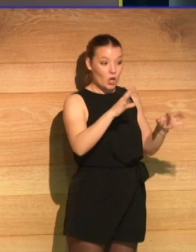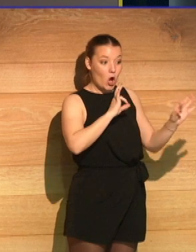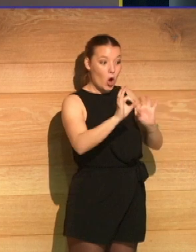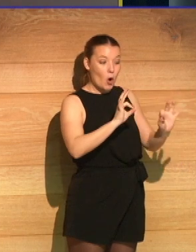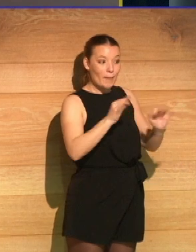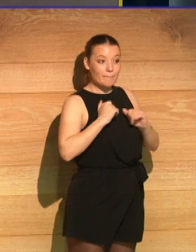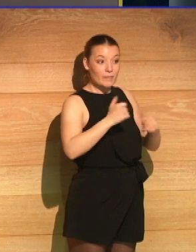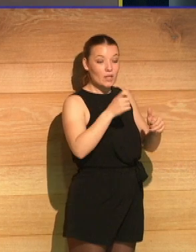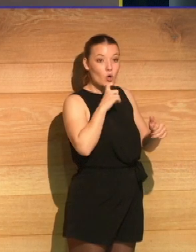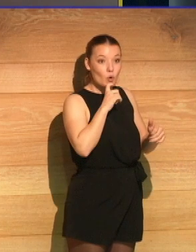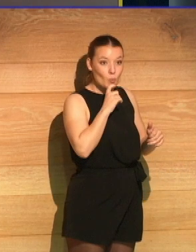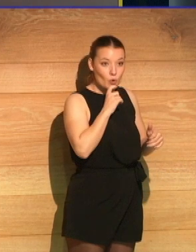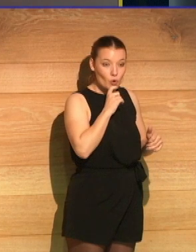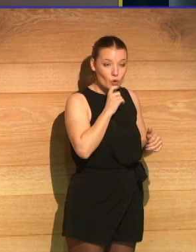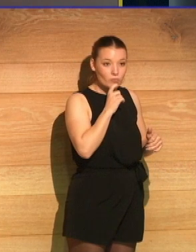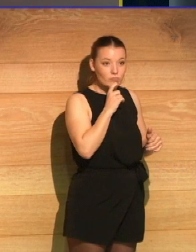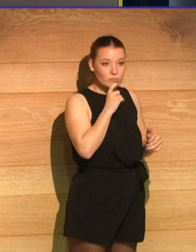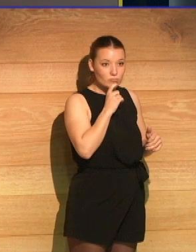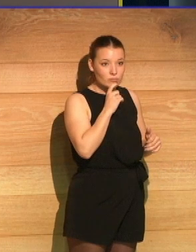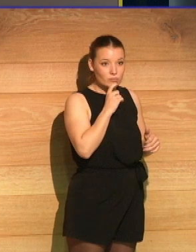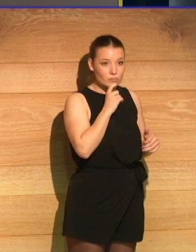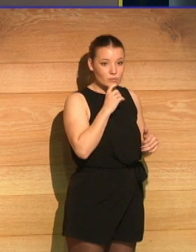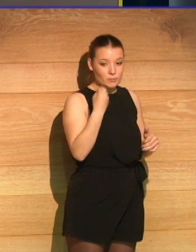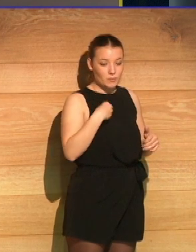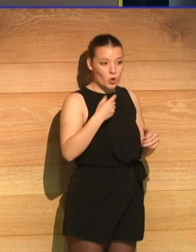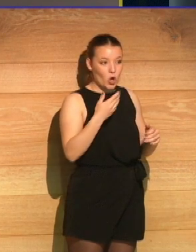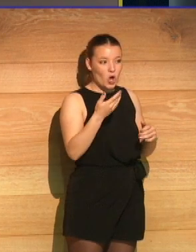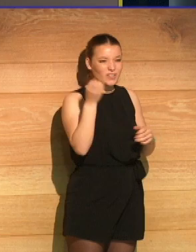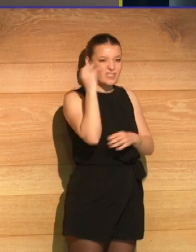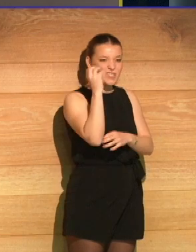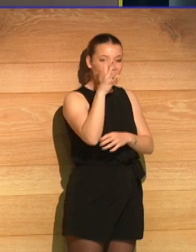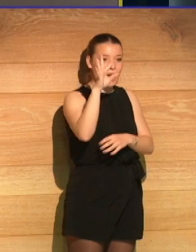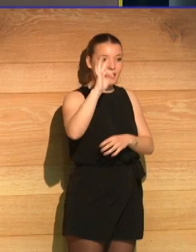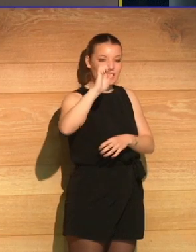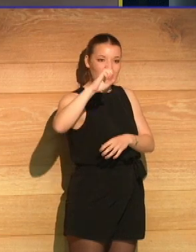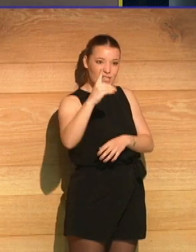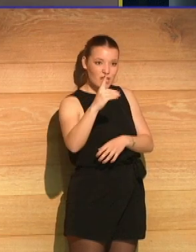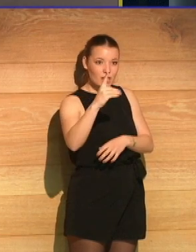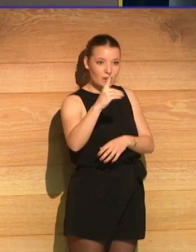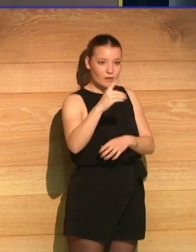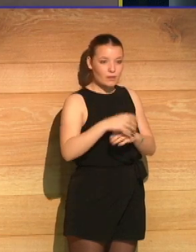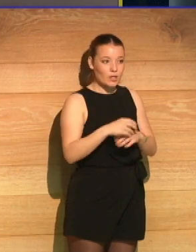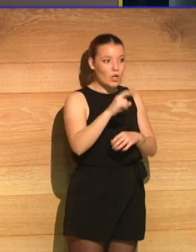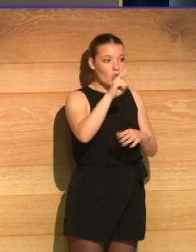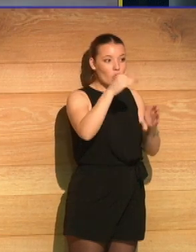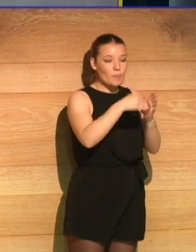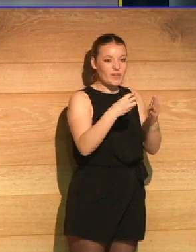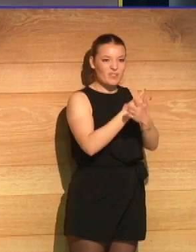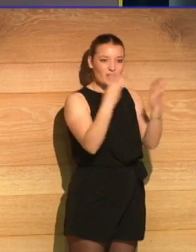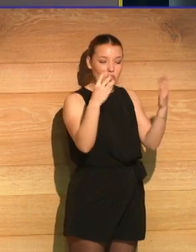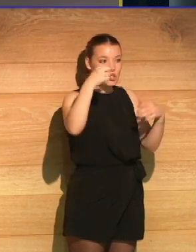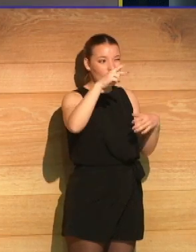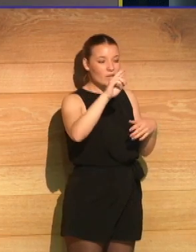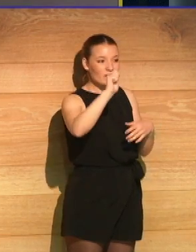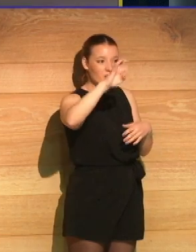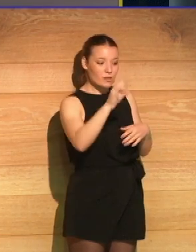y dice TED, que es el TED Talk, la charla TED de Stockholm 2018, cuando entra Greta en un